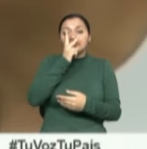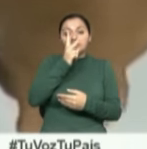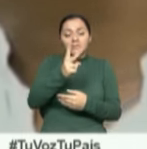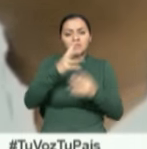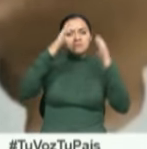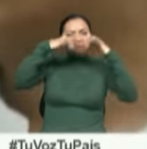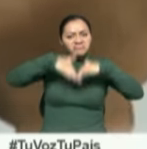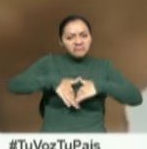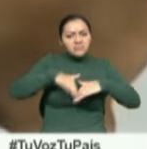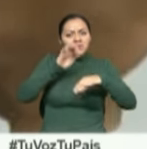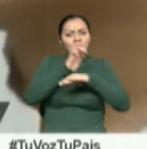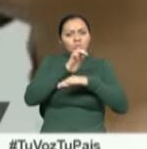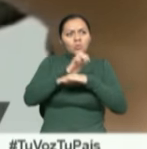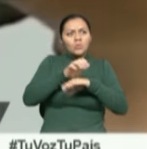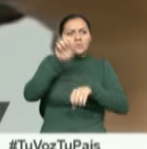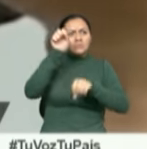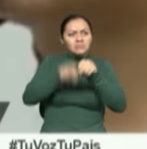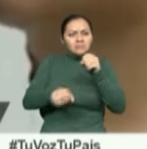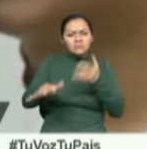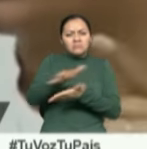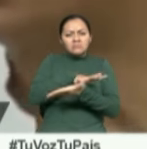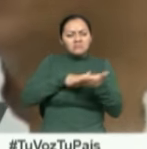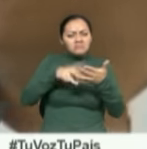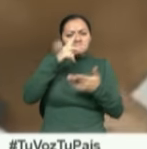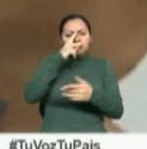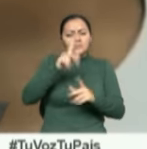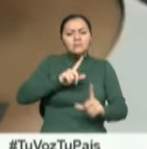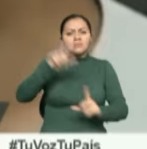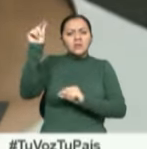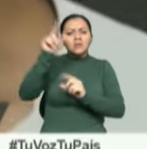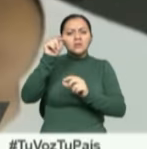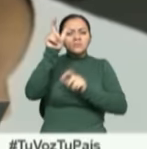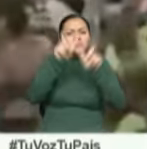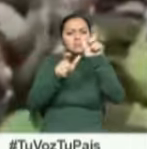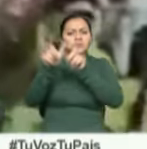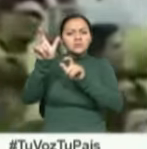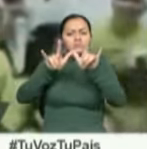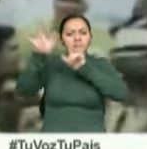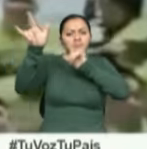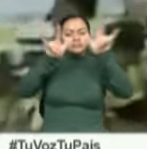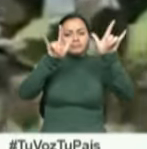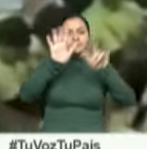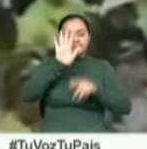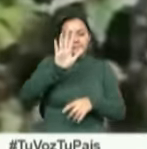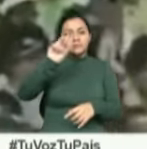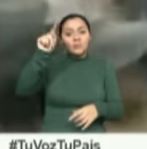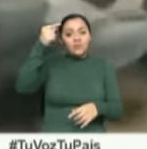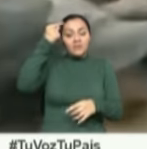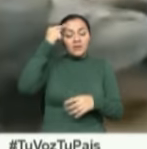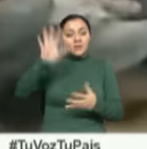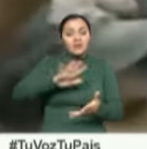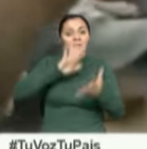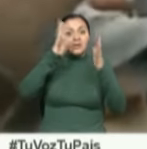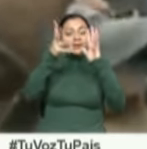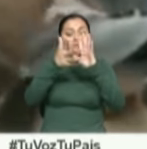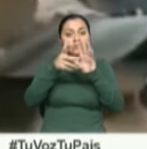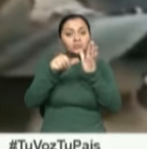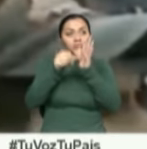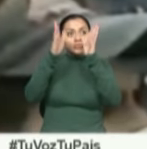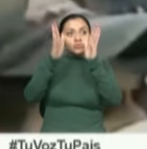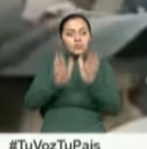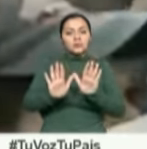desunido, destrozado por la migración de millones de hermanos. El gobierno de la Revolución Ciudadana es de